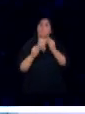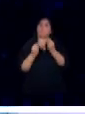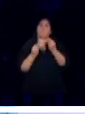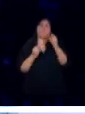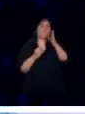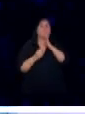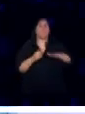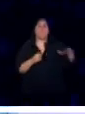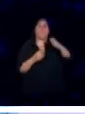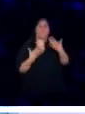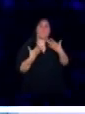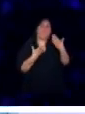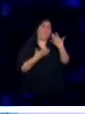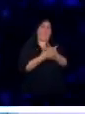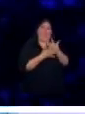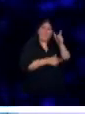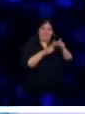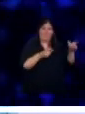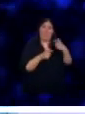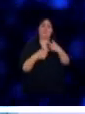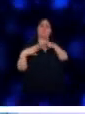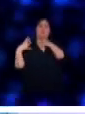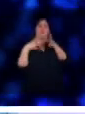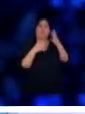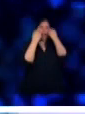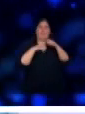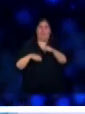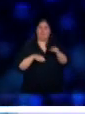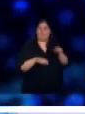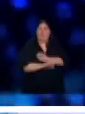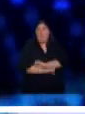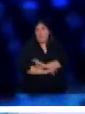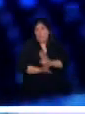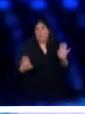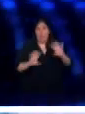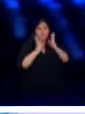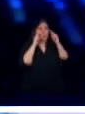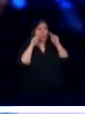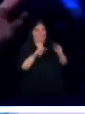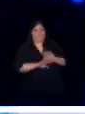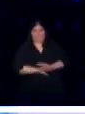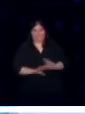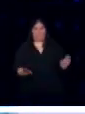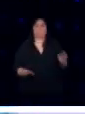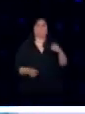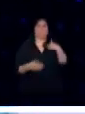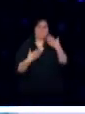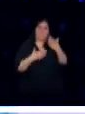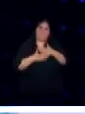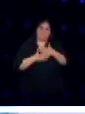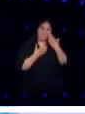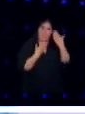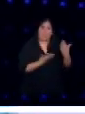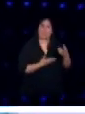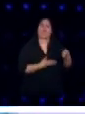los últimos años, y hay que irse bien atrás, hay que marcarlos dentro de lo que es la zona del AMBA, ¿no?